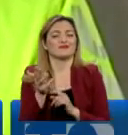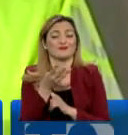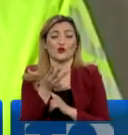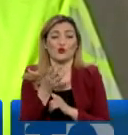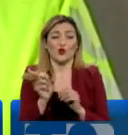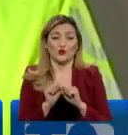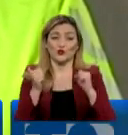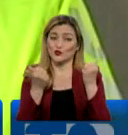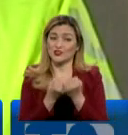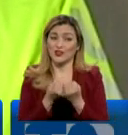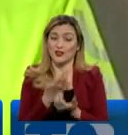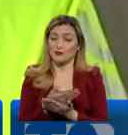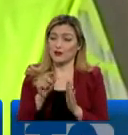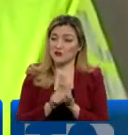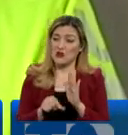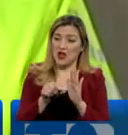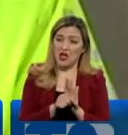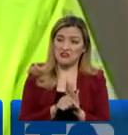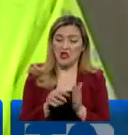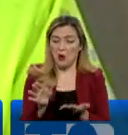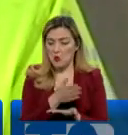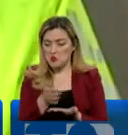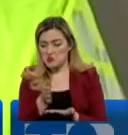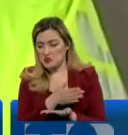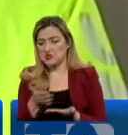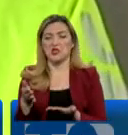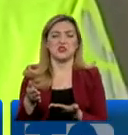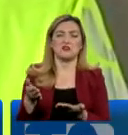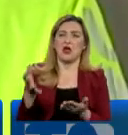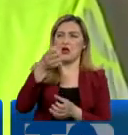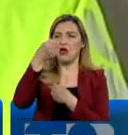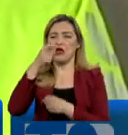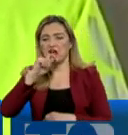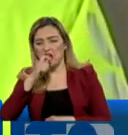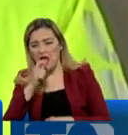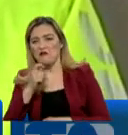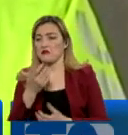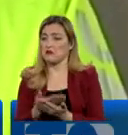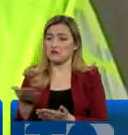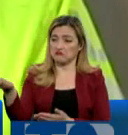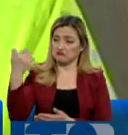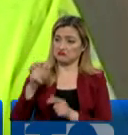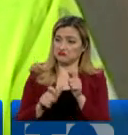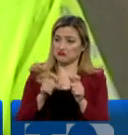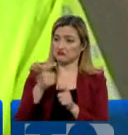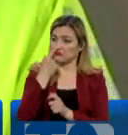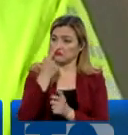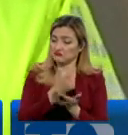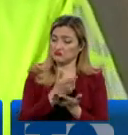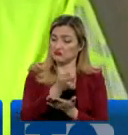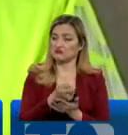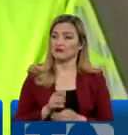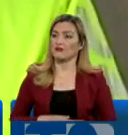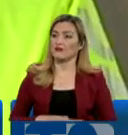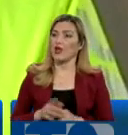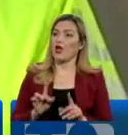sociales, ofertaban productos de electrodomésticos y línea blanca para abordar a personas que estaban interesadas y